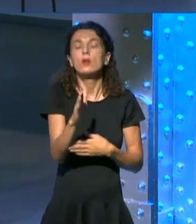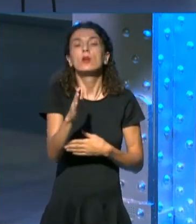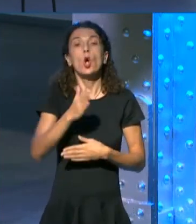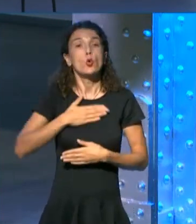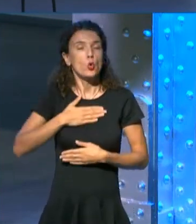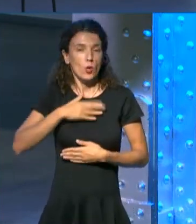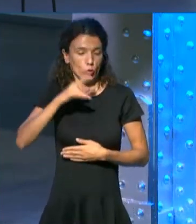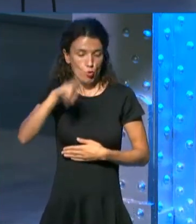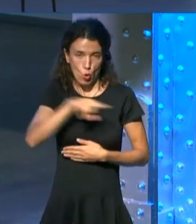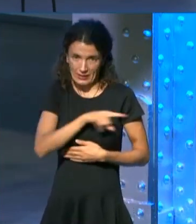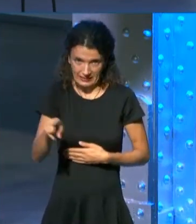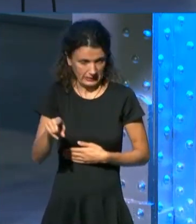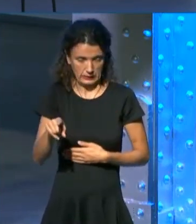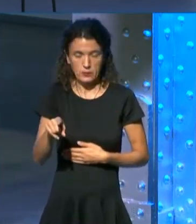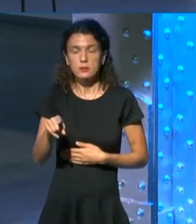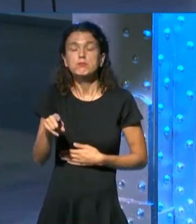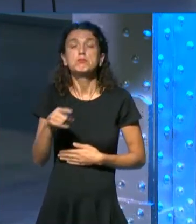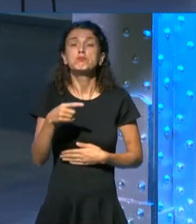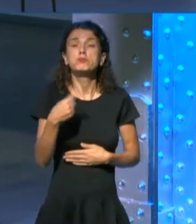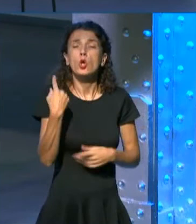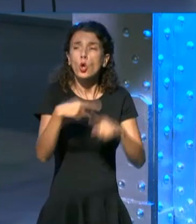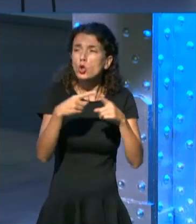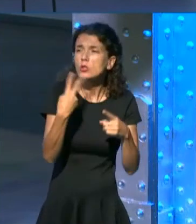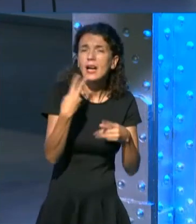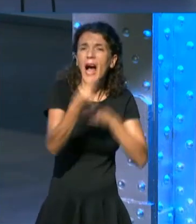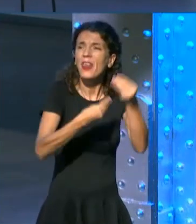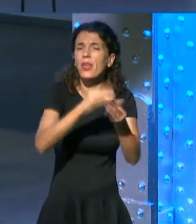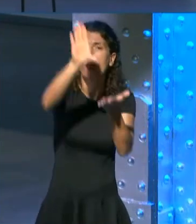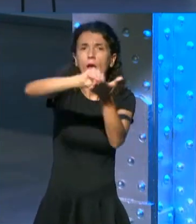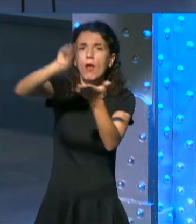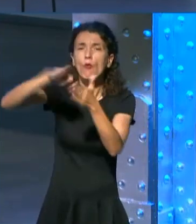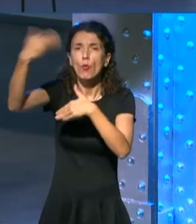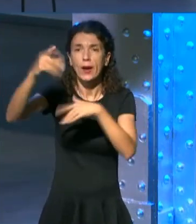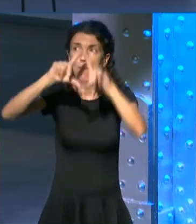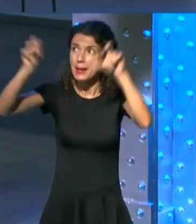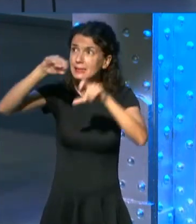ni nuevo. Lo que hemos hecho ha sido ver qué se hacía por ahí, sobre todo está muy basado